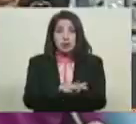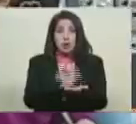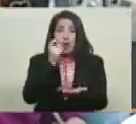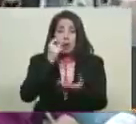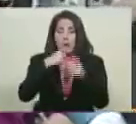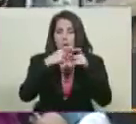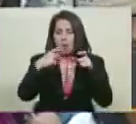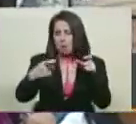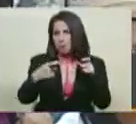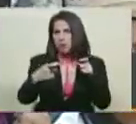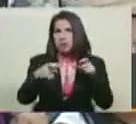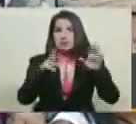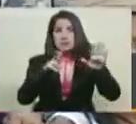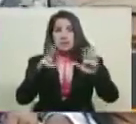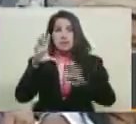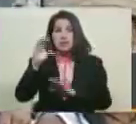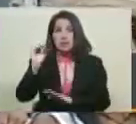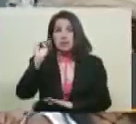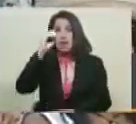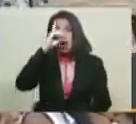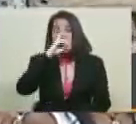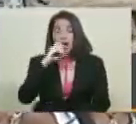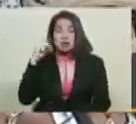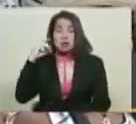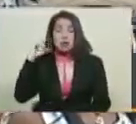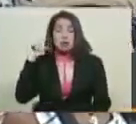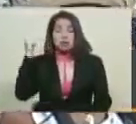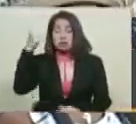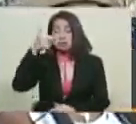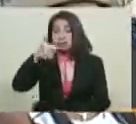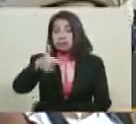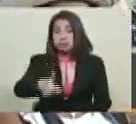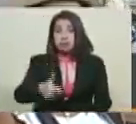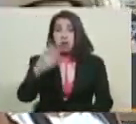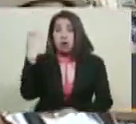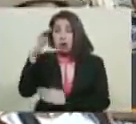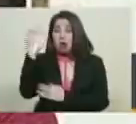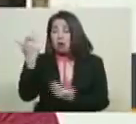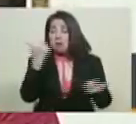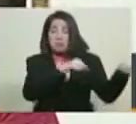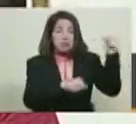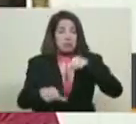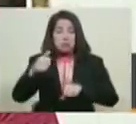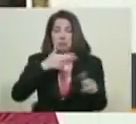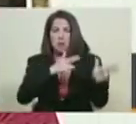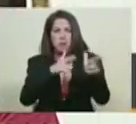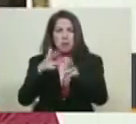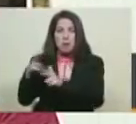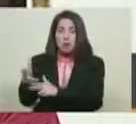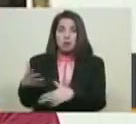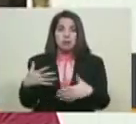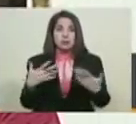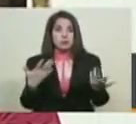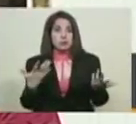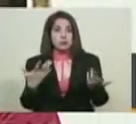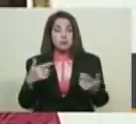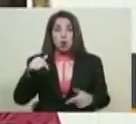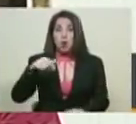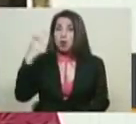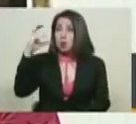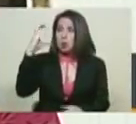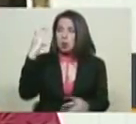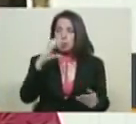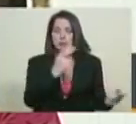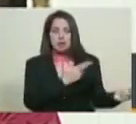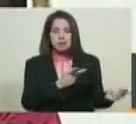70 años de masacre en Colombia, hoy quise invitar a la comunidad colombiana para elevar una palabra, elevar